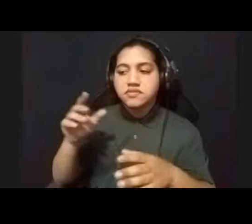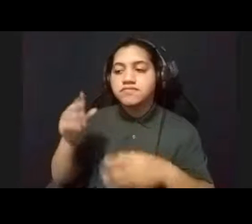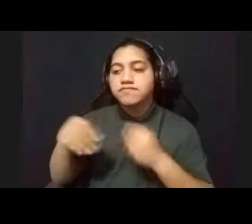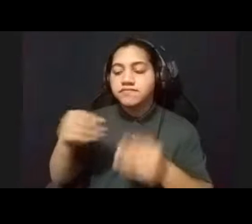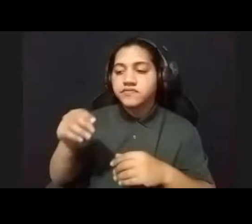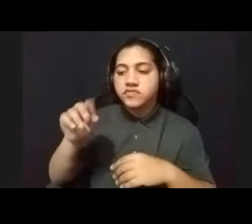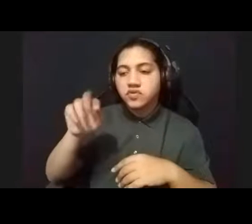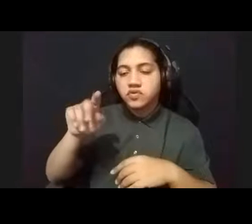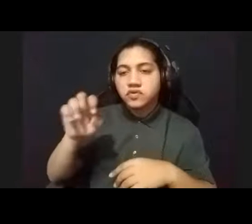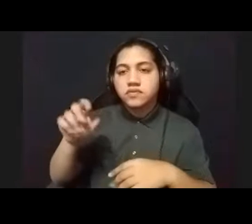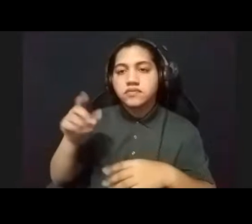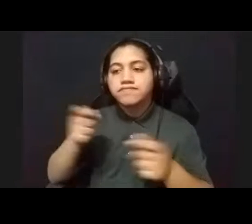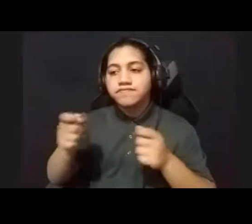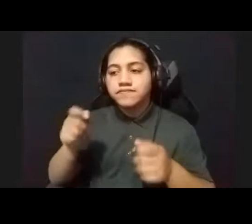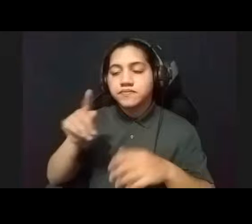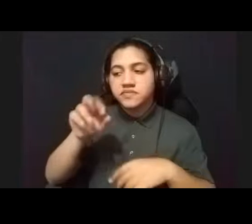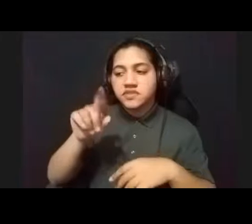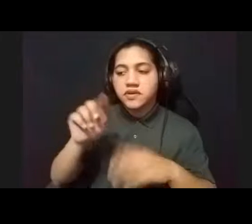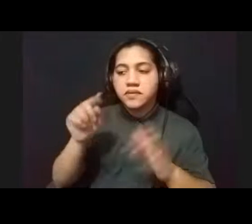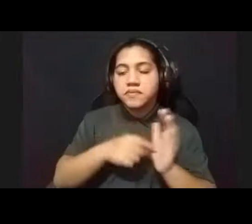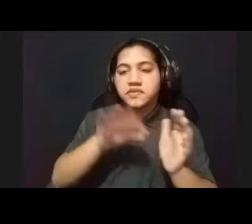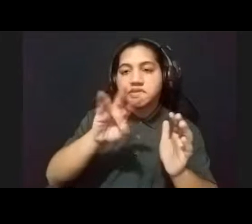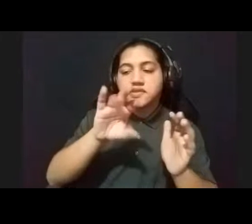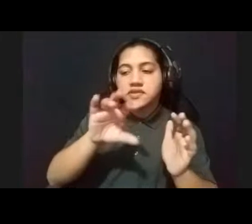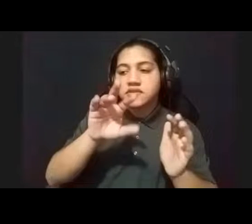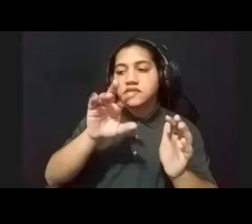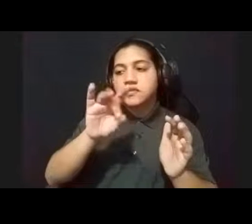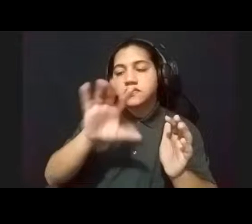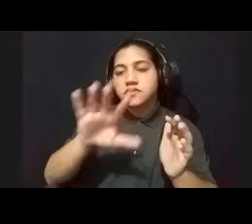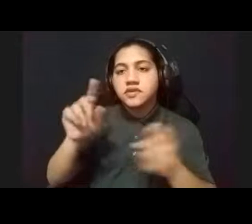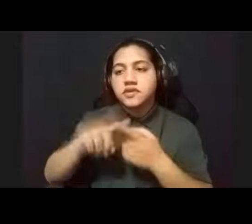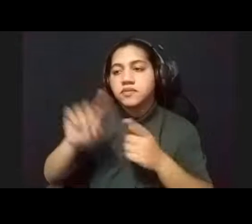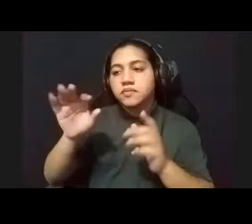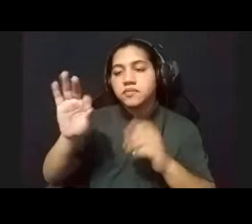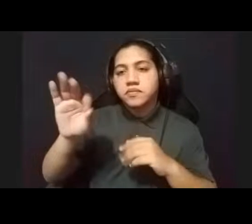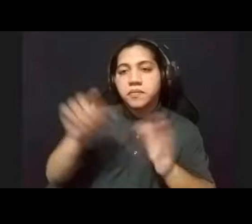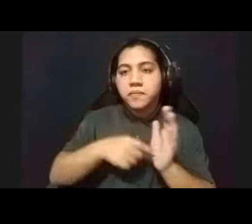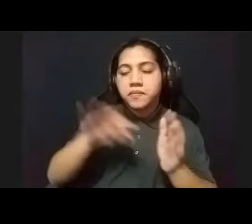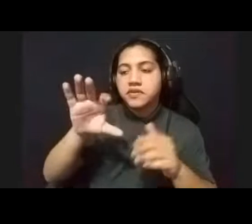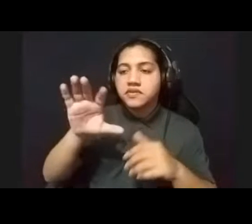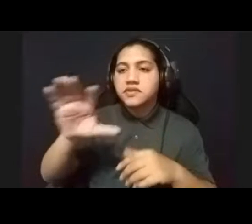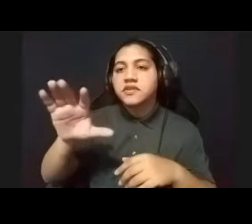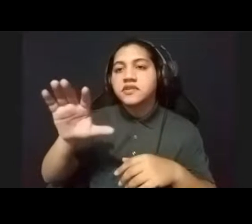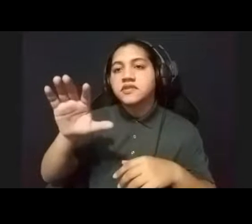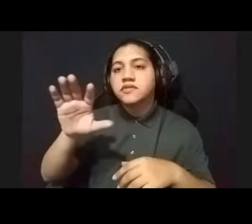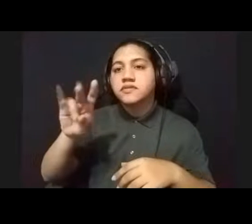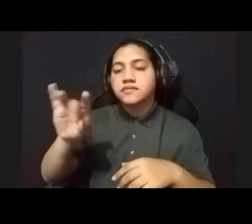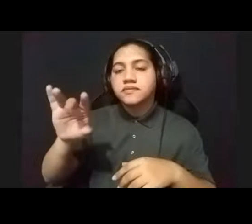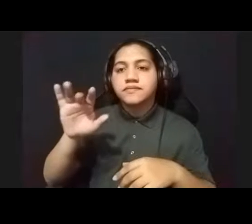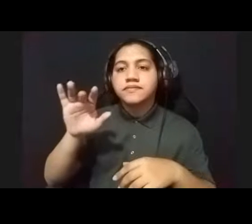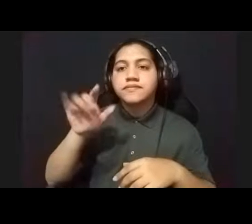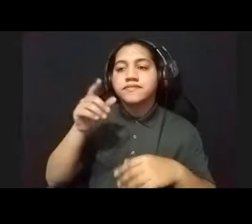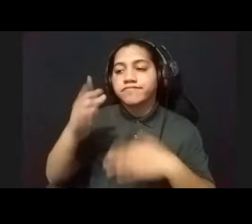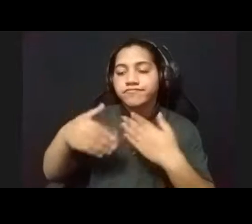desde 1785 hasta 1925, existían versiones del cuento, el cual llevaba varios